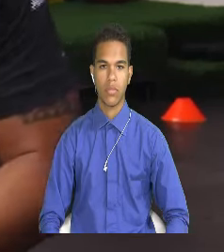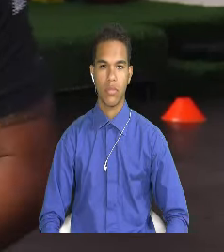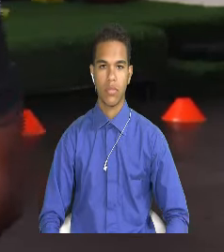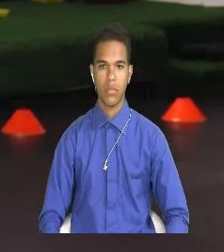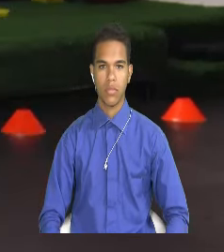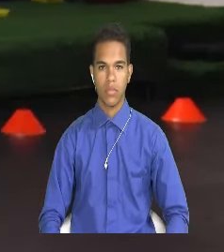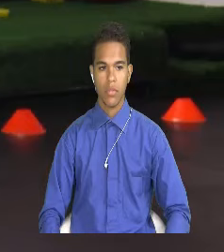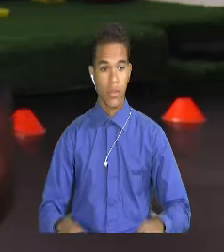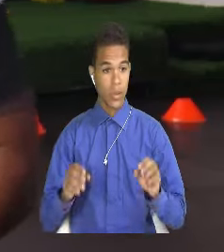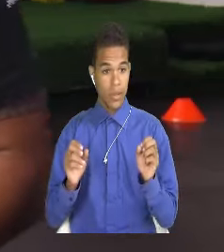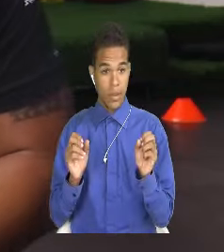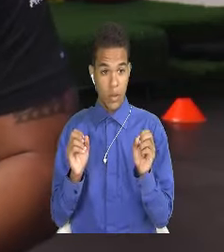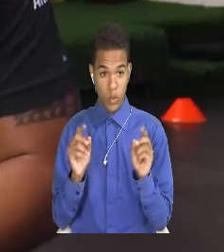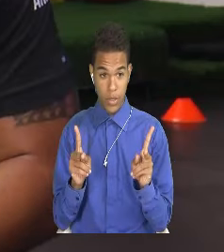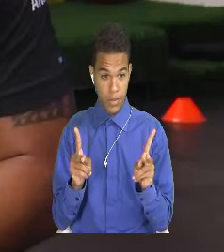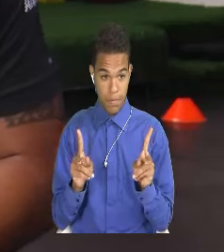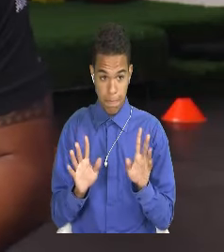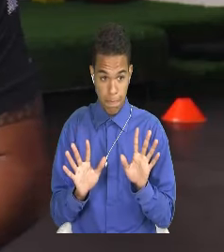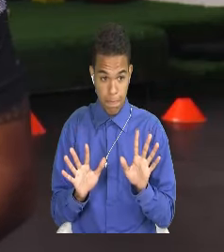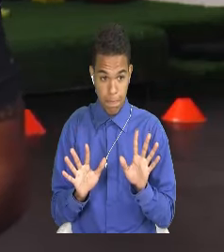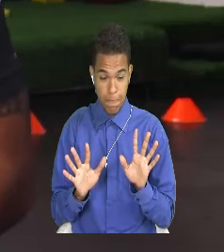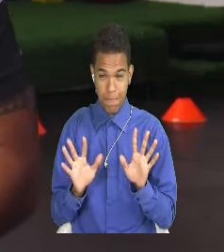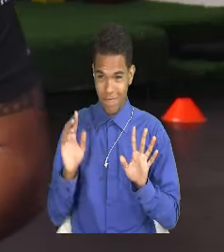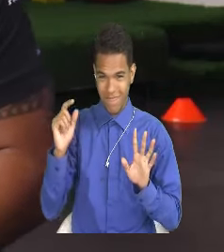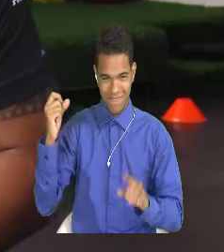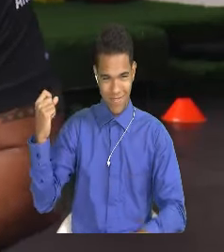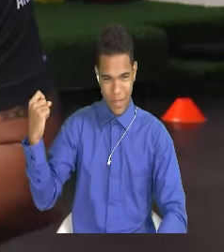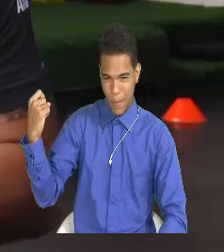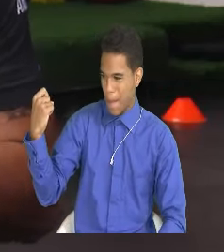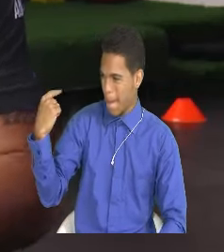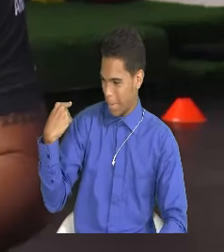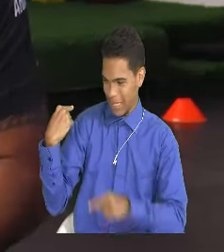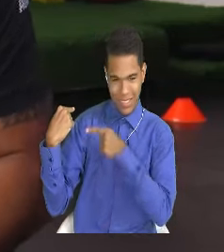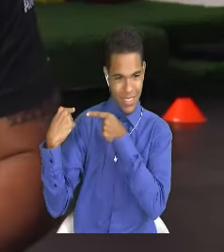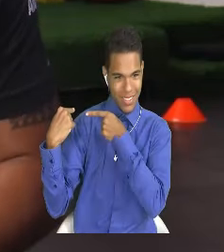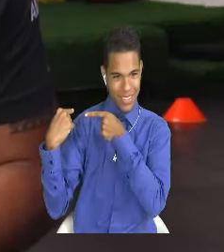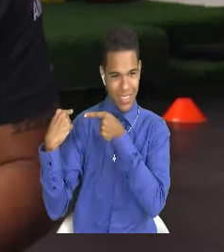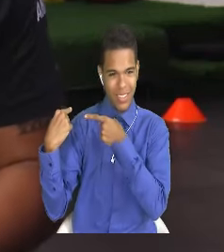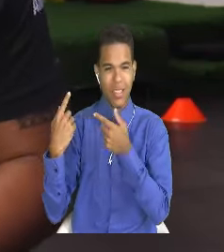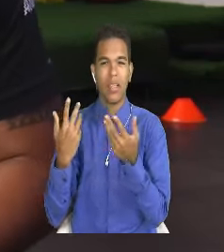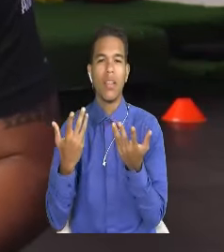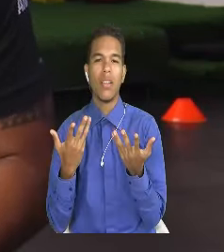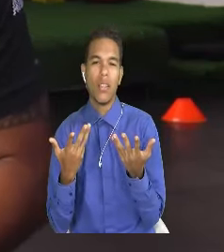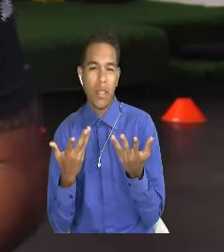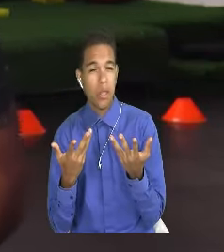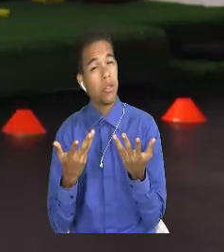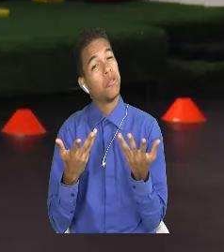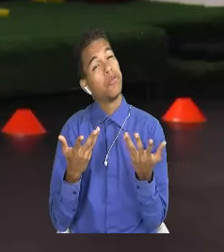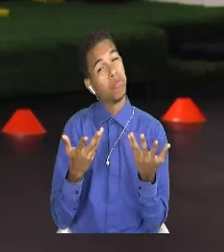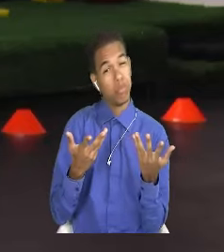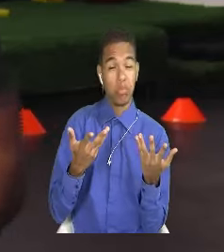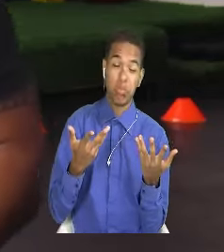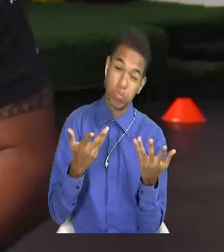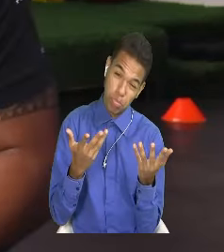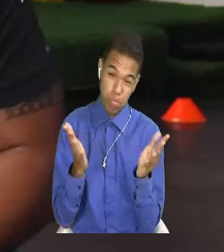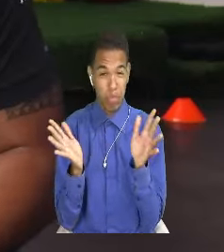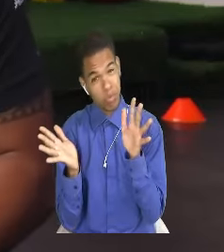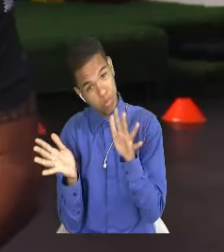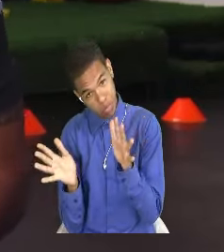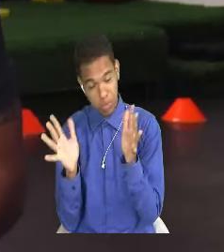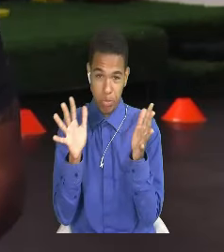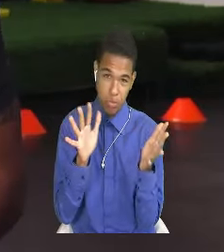Bueno, esta pregunta tiene algunos puntos a favor y algunos puntos en contra.